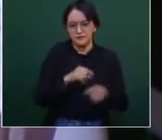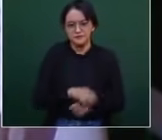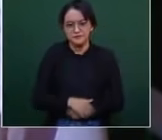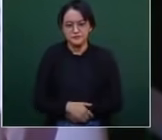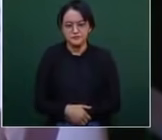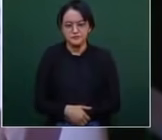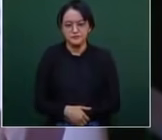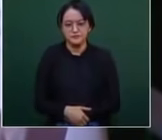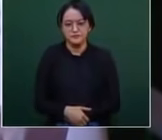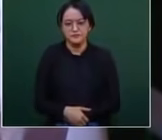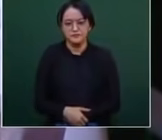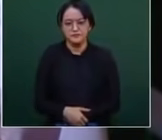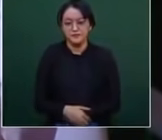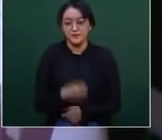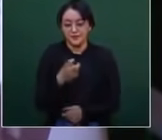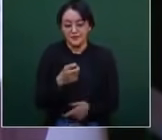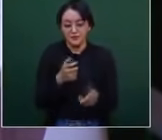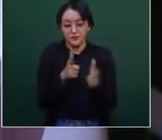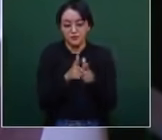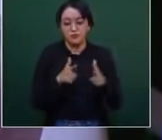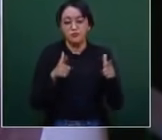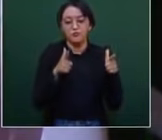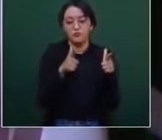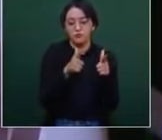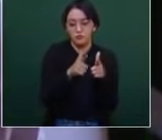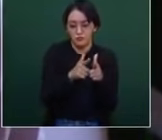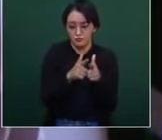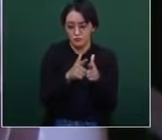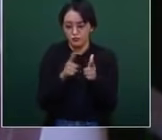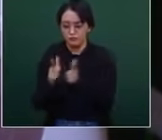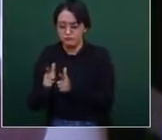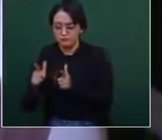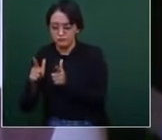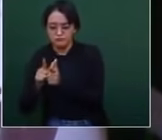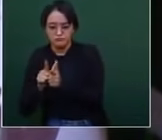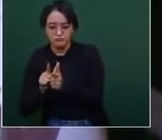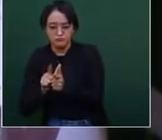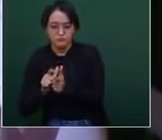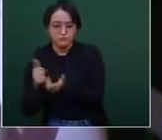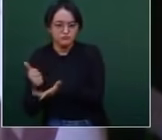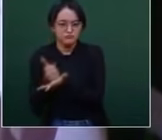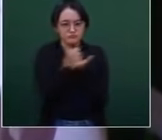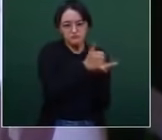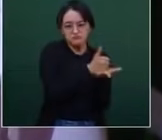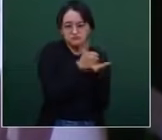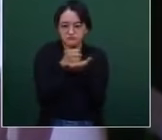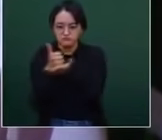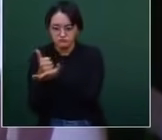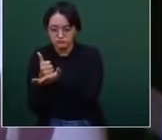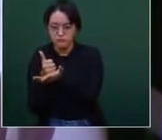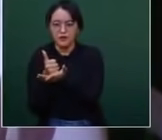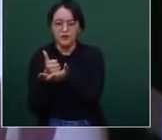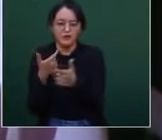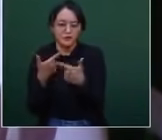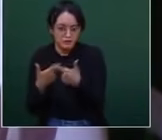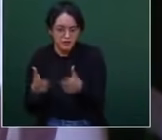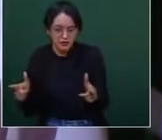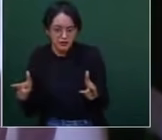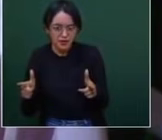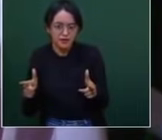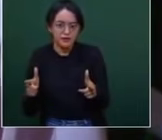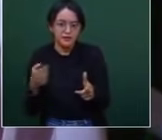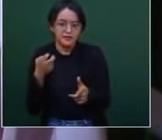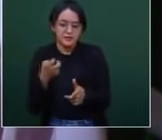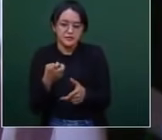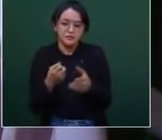apoyaron a los liberales, pues se beneficiaron con la ley de nacionalización